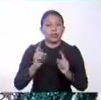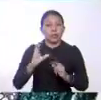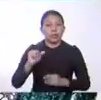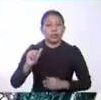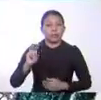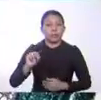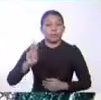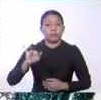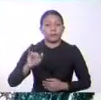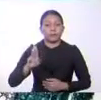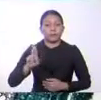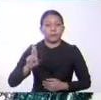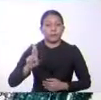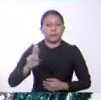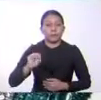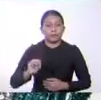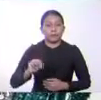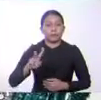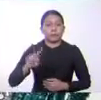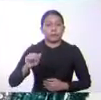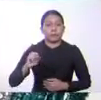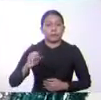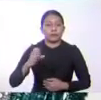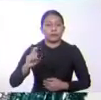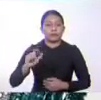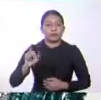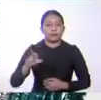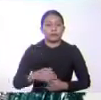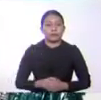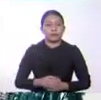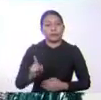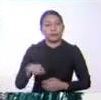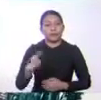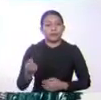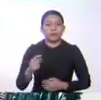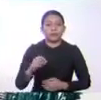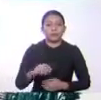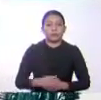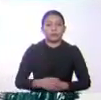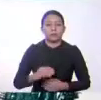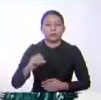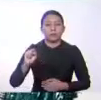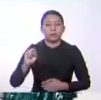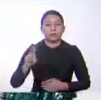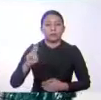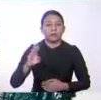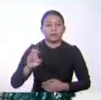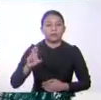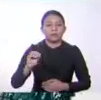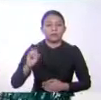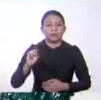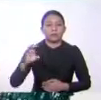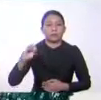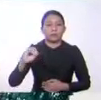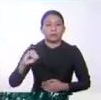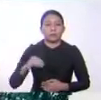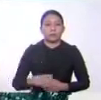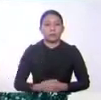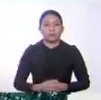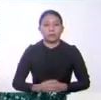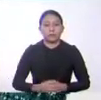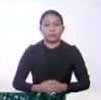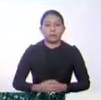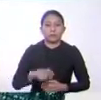vascular, que origina tejidos conductores, y el cambium suberoso o felógeno, que origina a la peridermis.